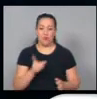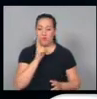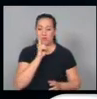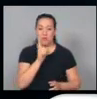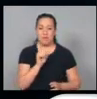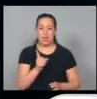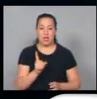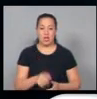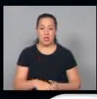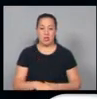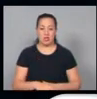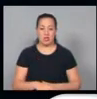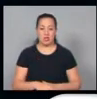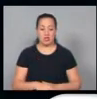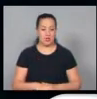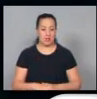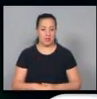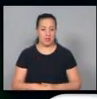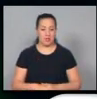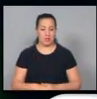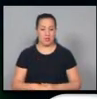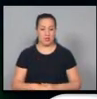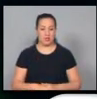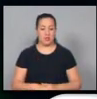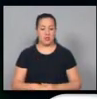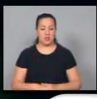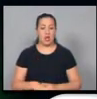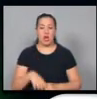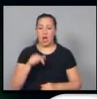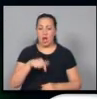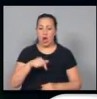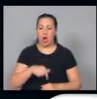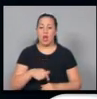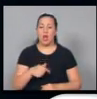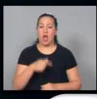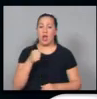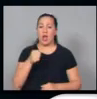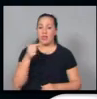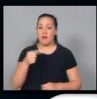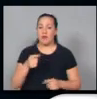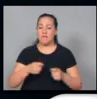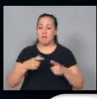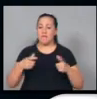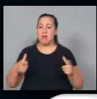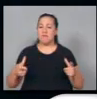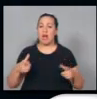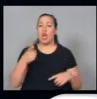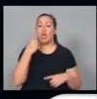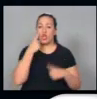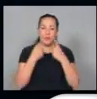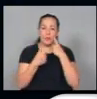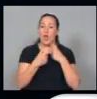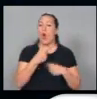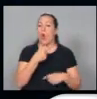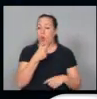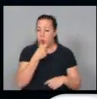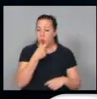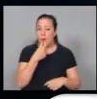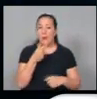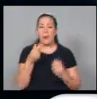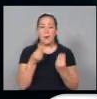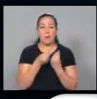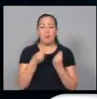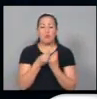¿no? Lamentablemente se han intensificado los controles de alcoholemia, por lo menos este año, y lamentablemente muchos